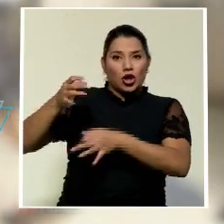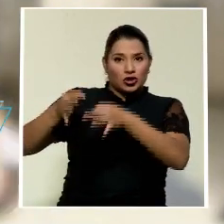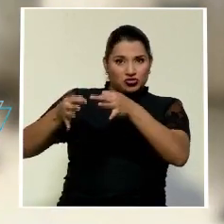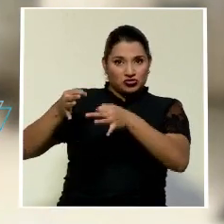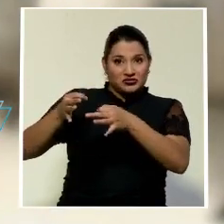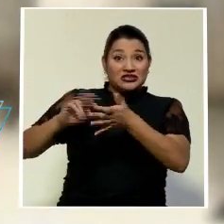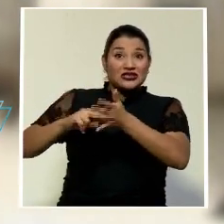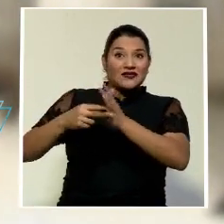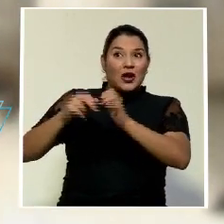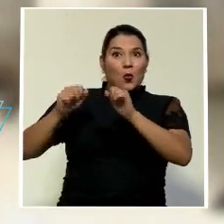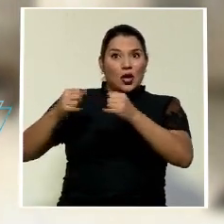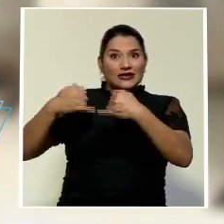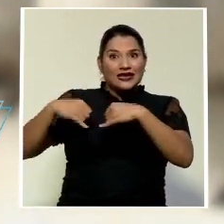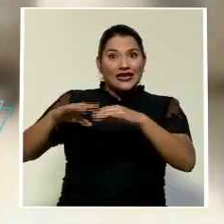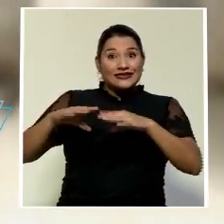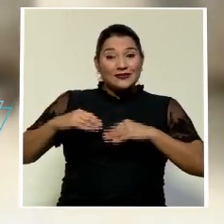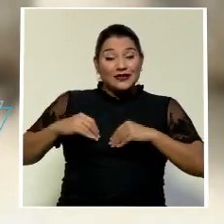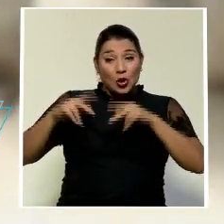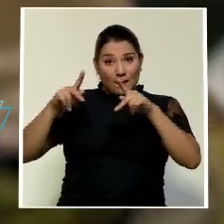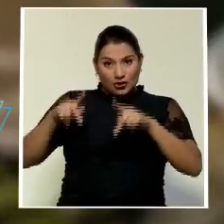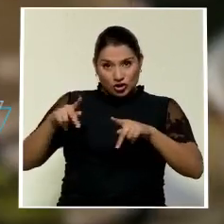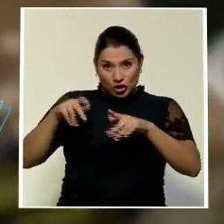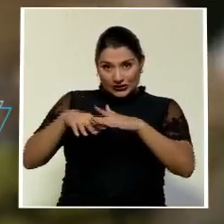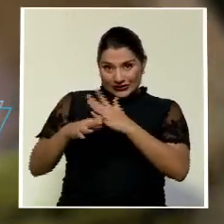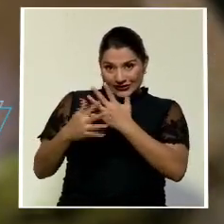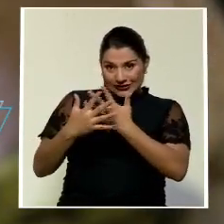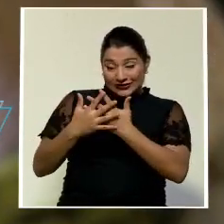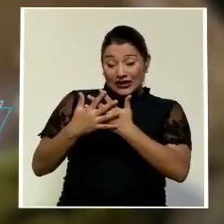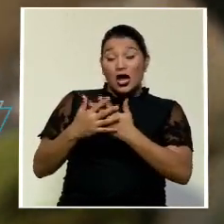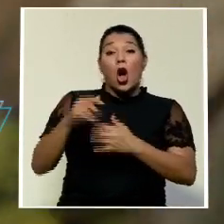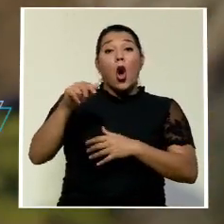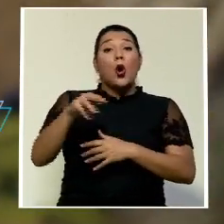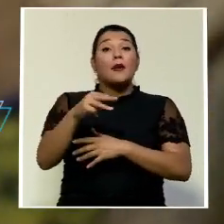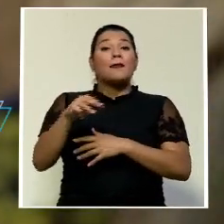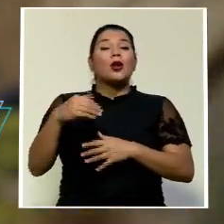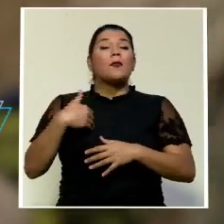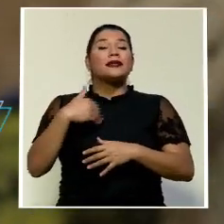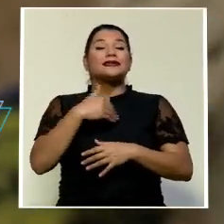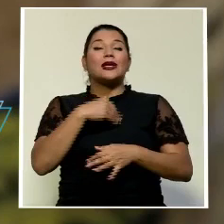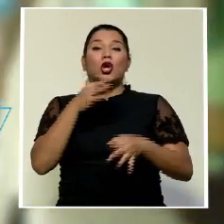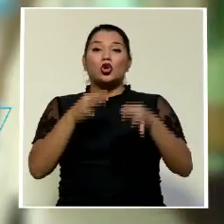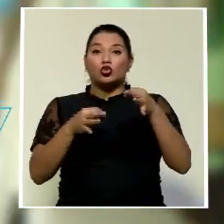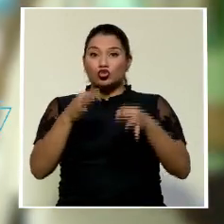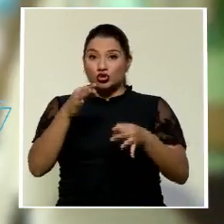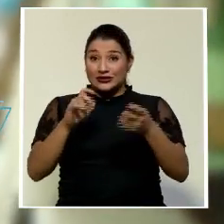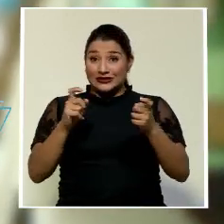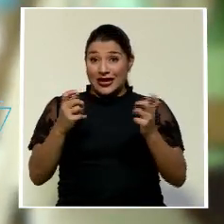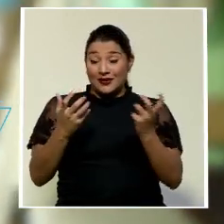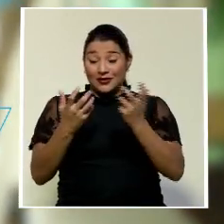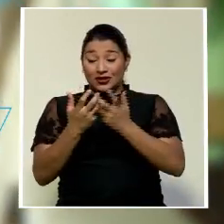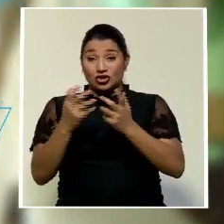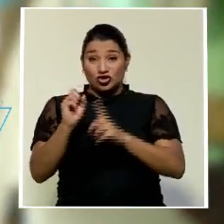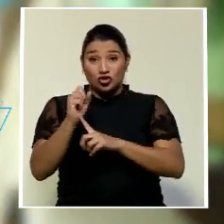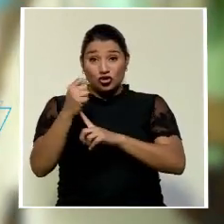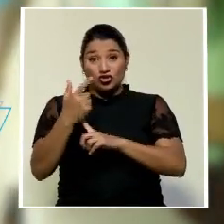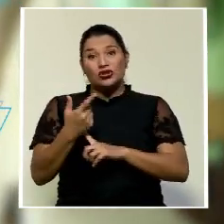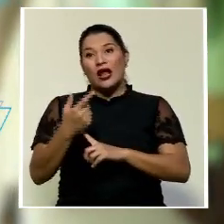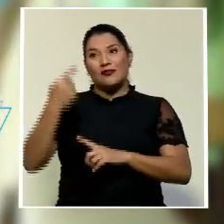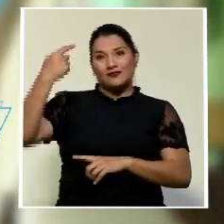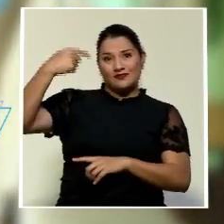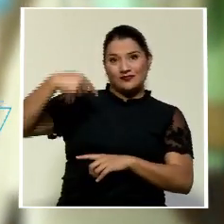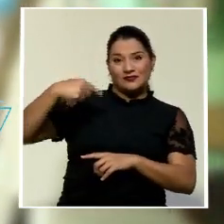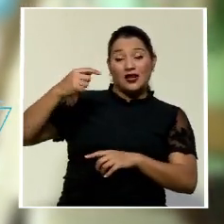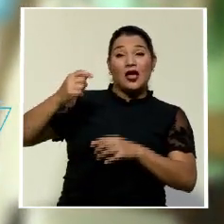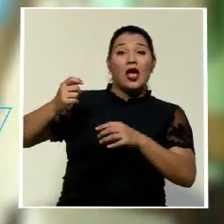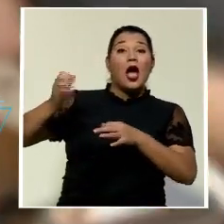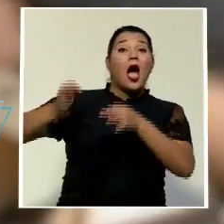a privados de libertad. Este miércoles el Ministerio de Justicia y Adaptación Social recibió la orden del Juzgado de Ejecución de la Pena de Alajuela, donde